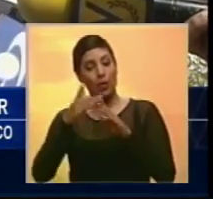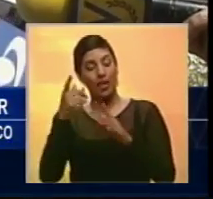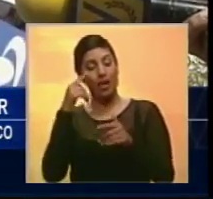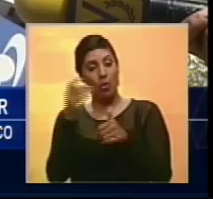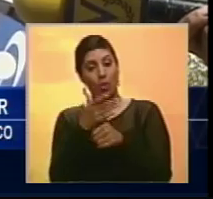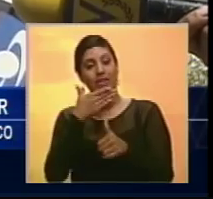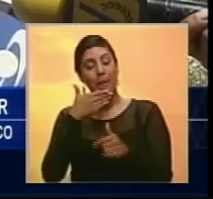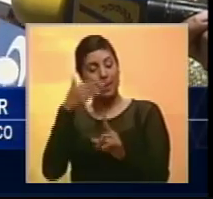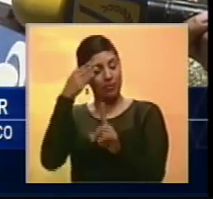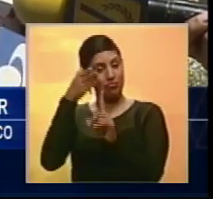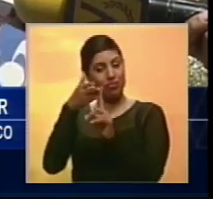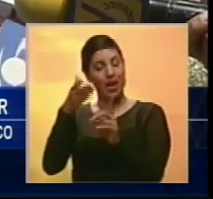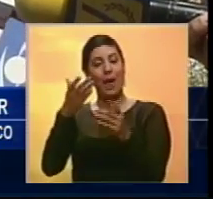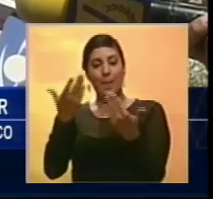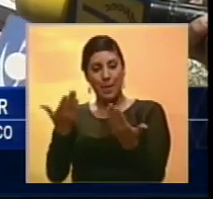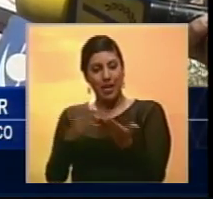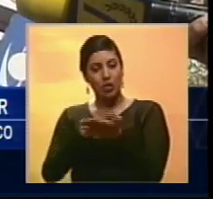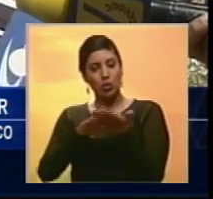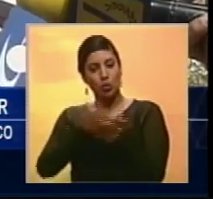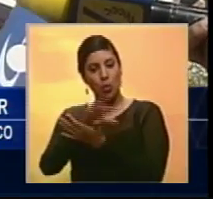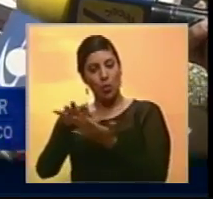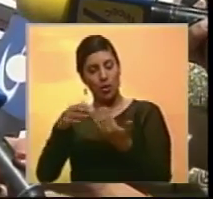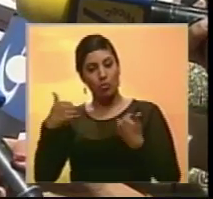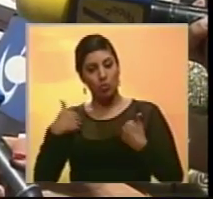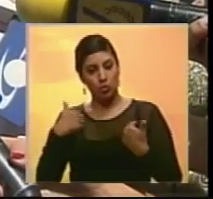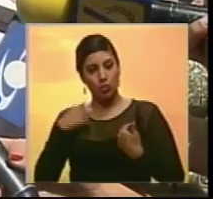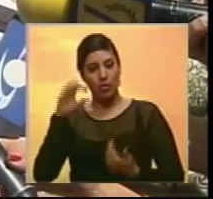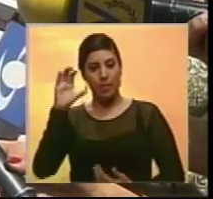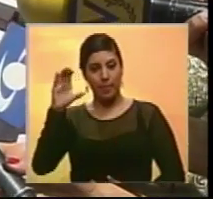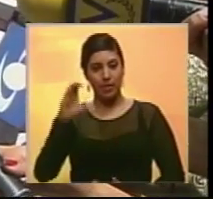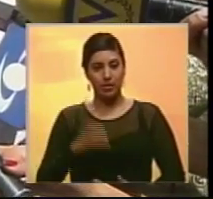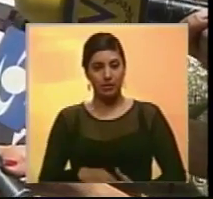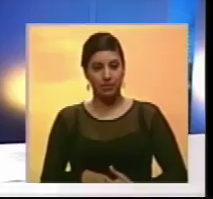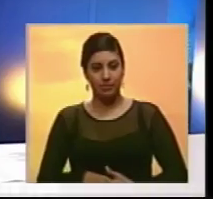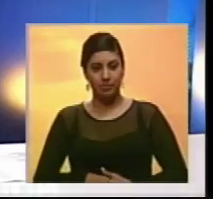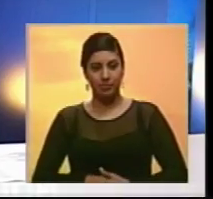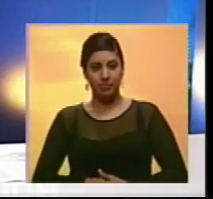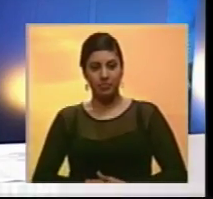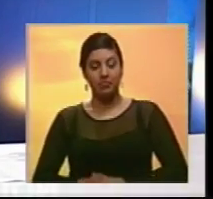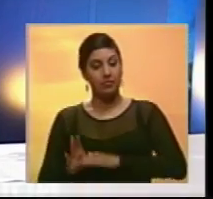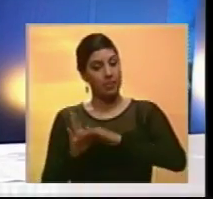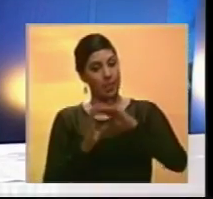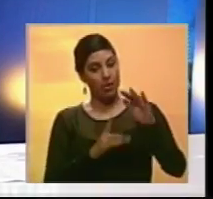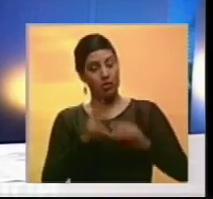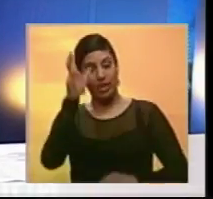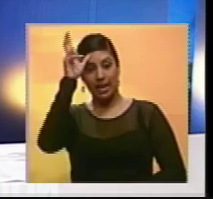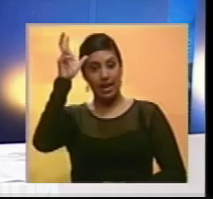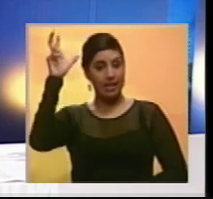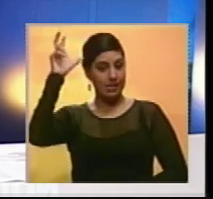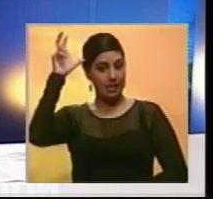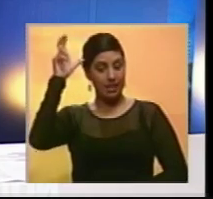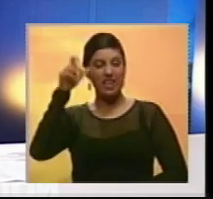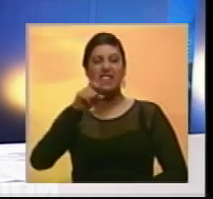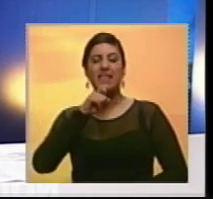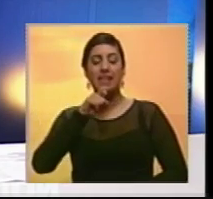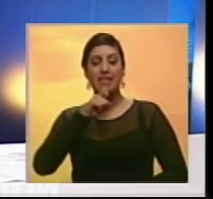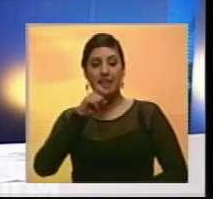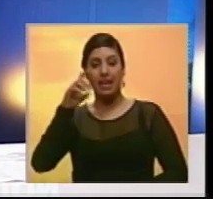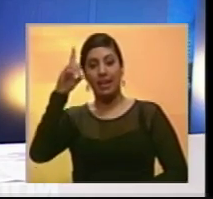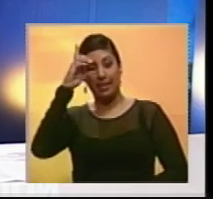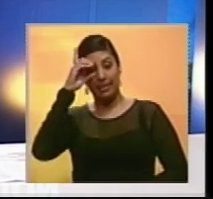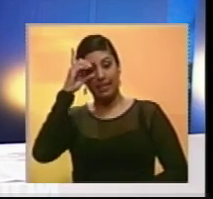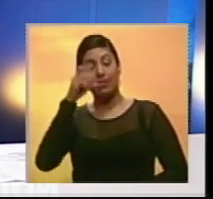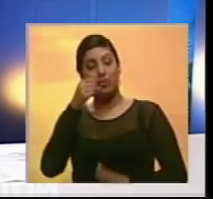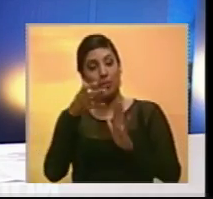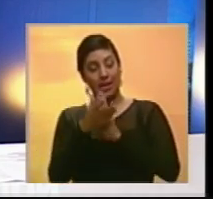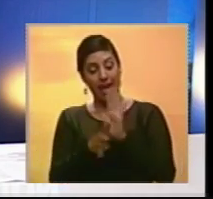encontrar la vía más factible para salir de la crisis que atraviesa el país. La canciller de la República, Delcy Rodríguez, informó